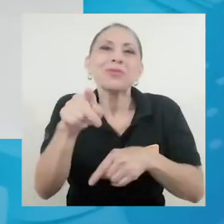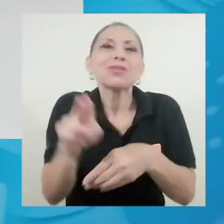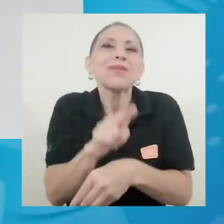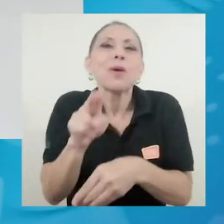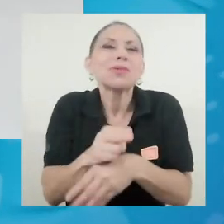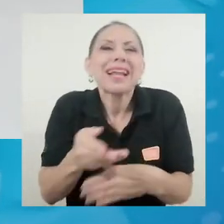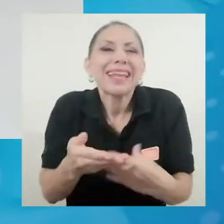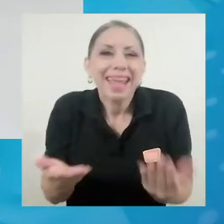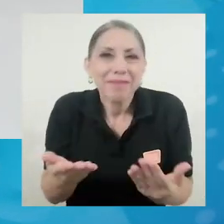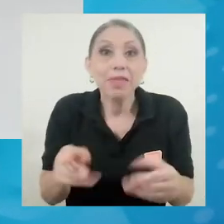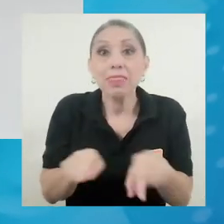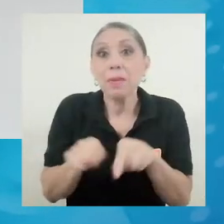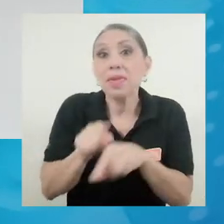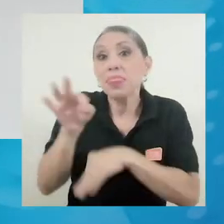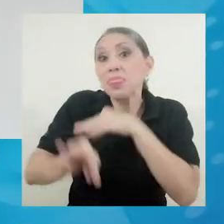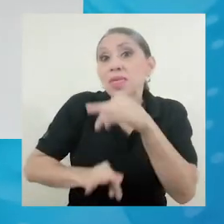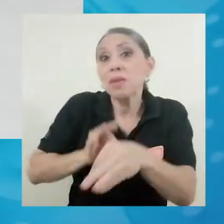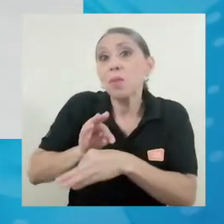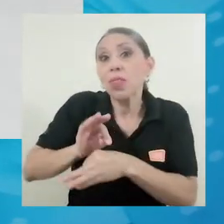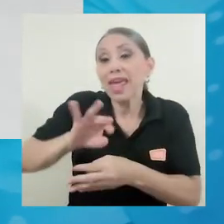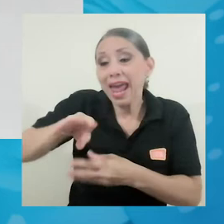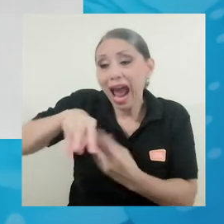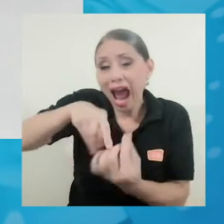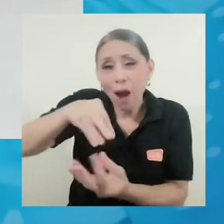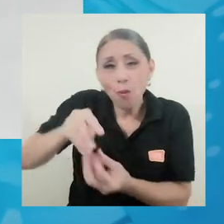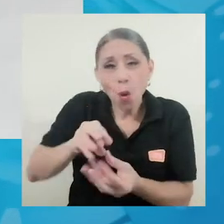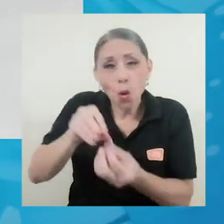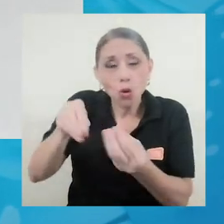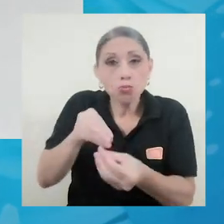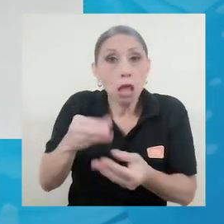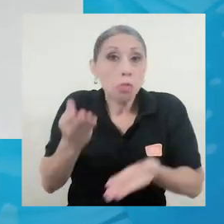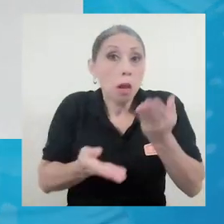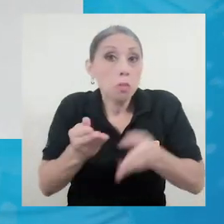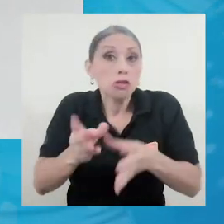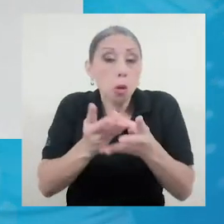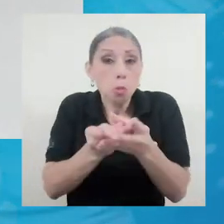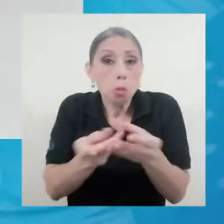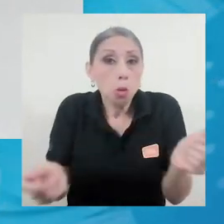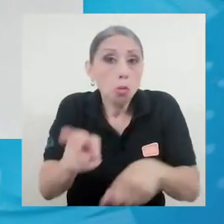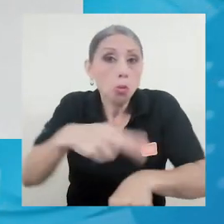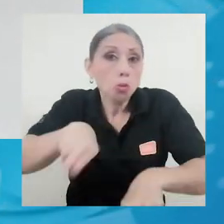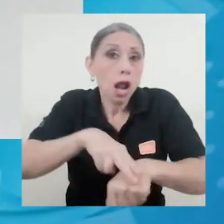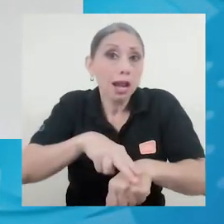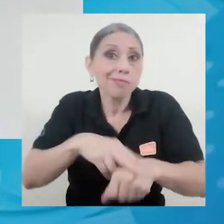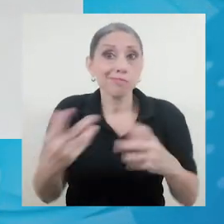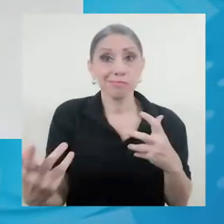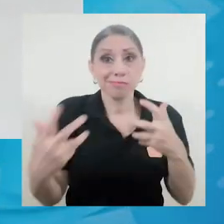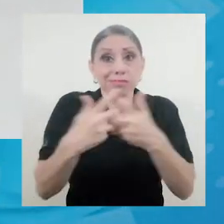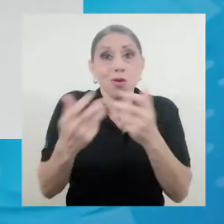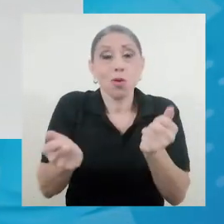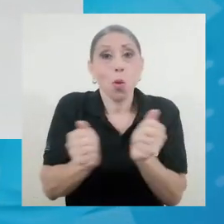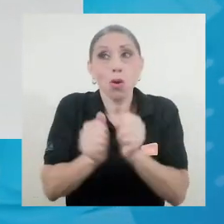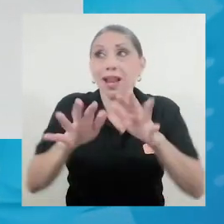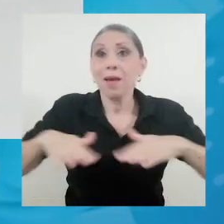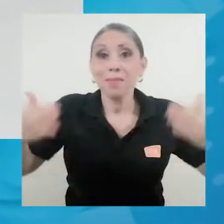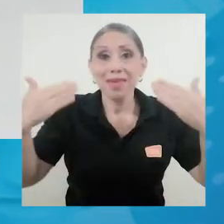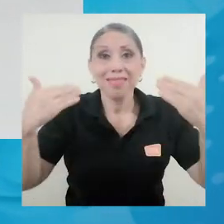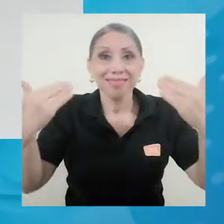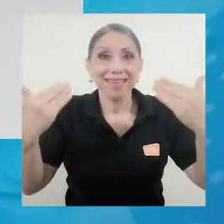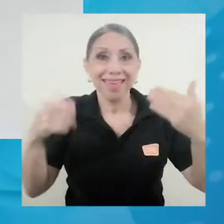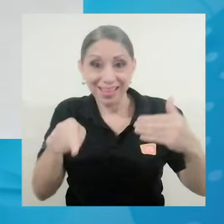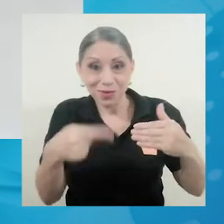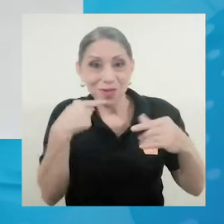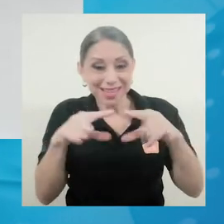jabón también están utilizando, que sean biodegradables o amigables con el ambiente, que puedan decir eso en la etiqueta. ¿Y esta agua para qué la pueden usar? Para lavar